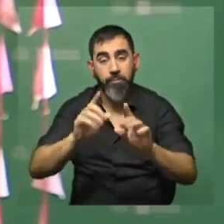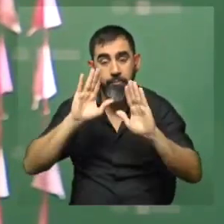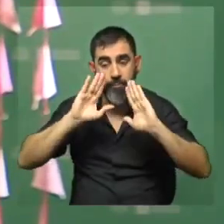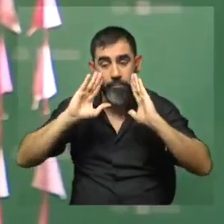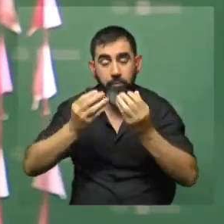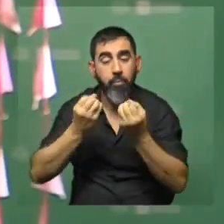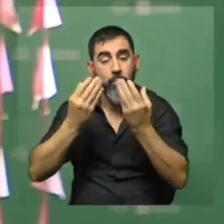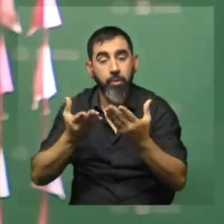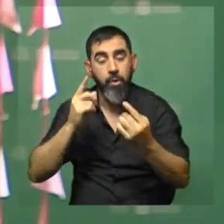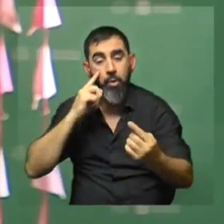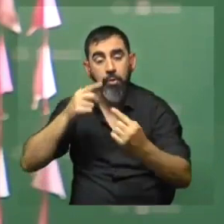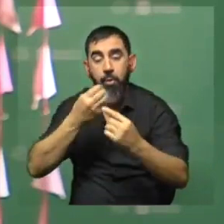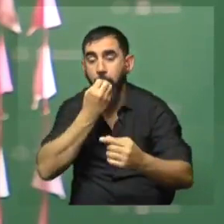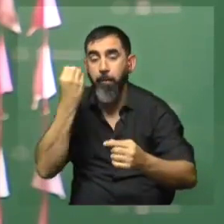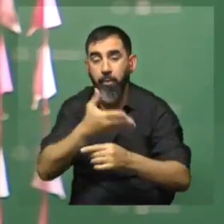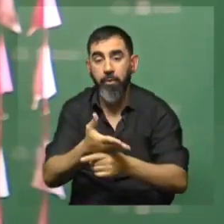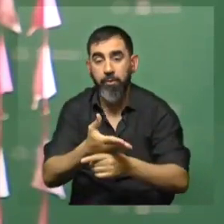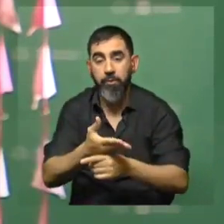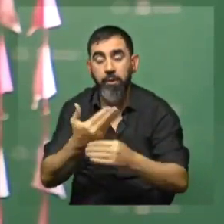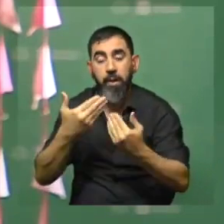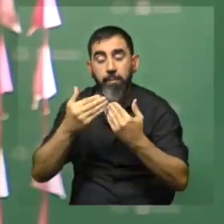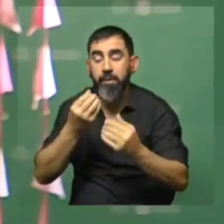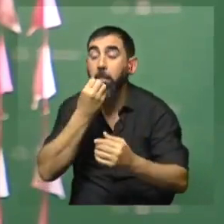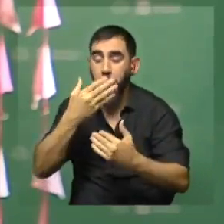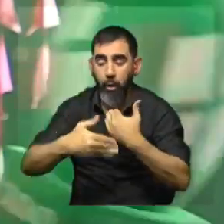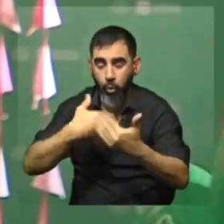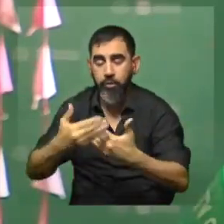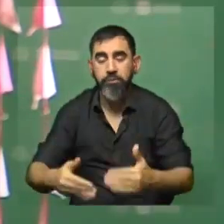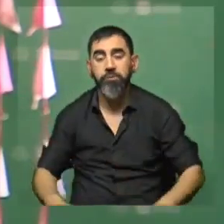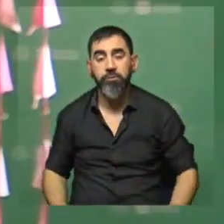las causas con el objetivo de mejorar. Y estamos empezando a ver mejor así.